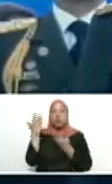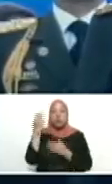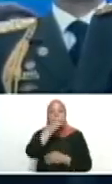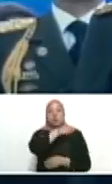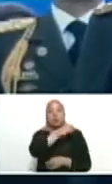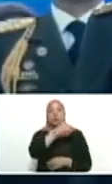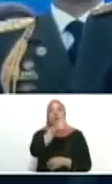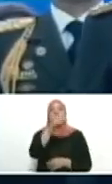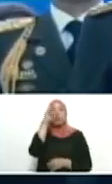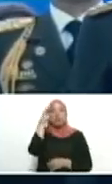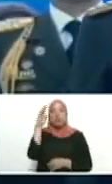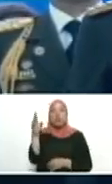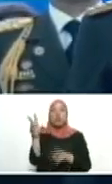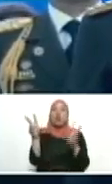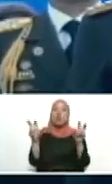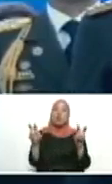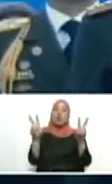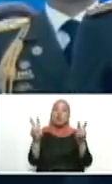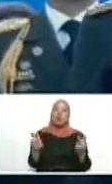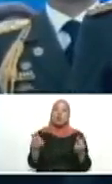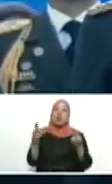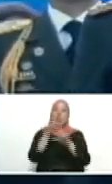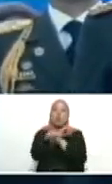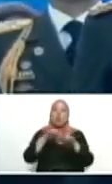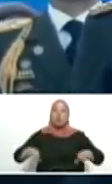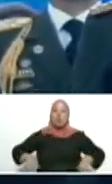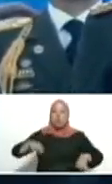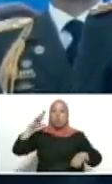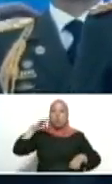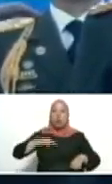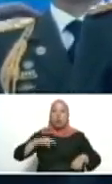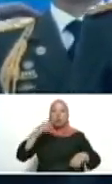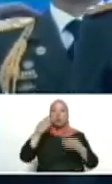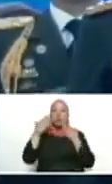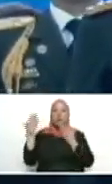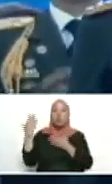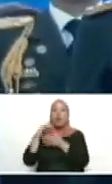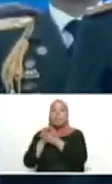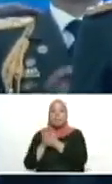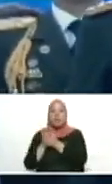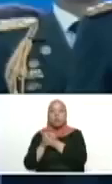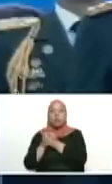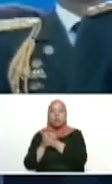Villamizar Sánchez como nuevo comandante de la Armada Bolivariana. Un patriota